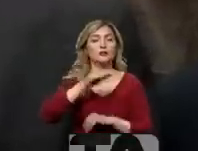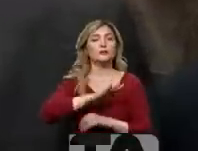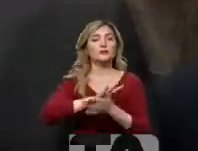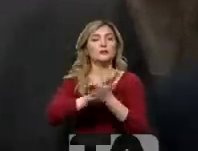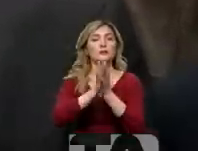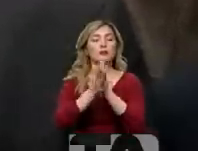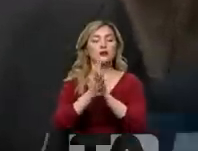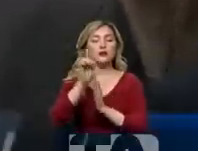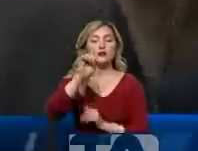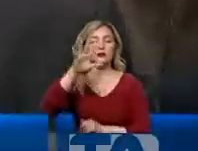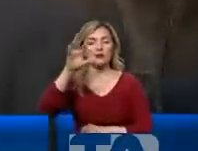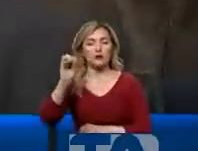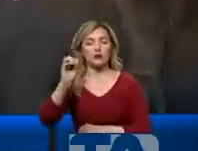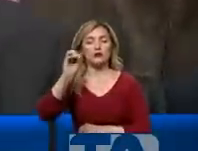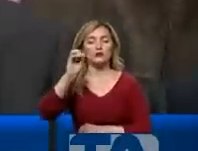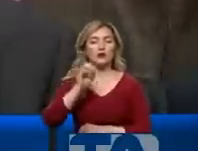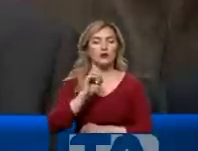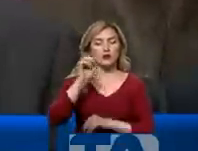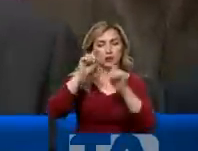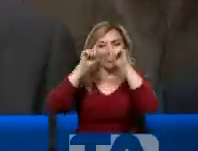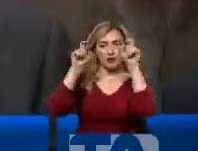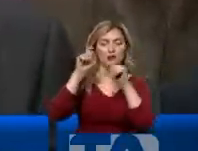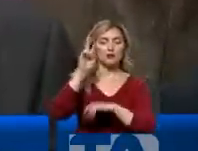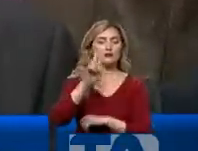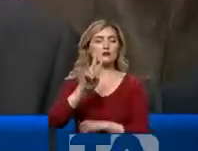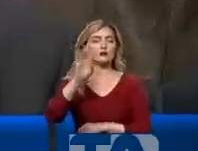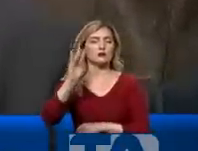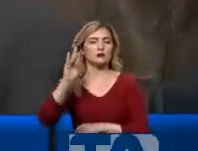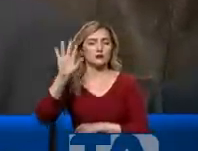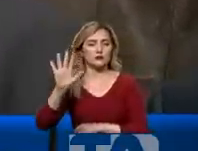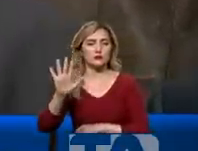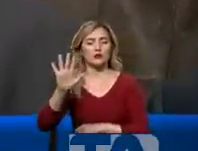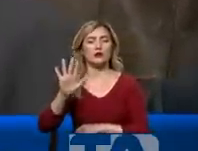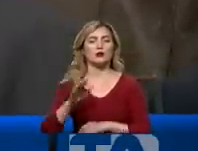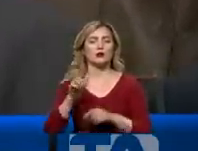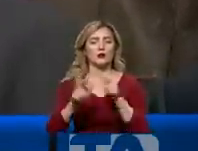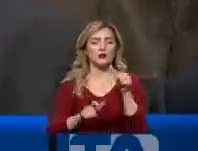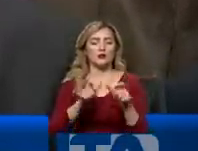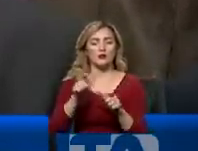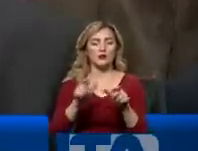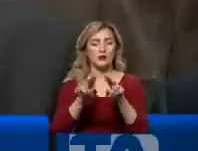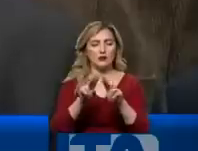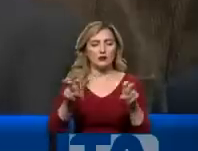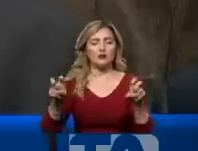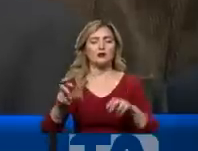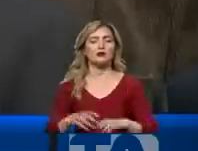150 empresas y 275